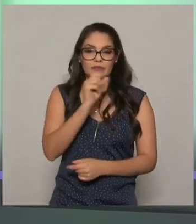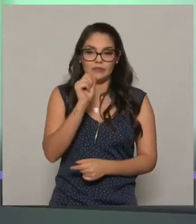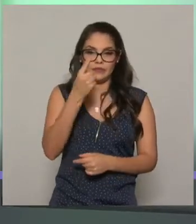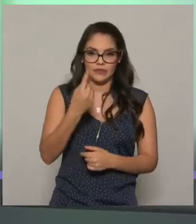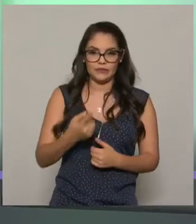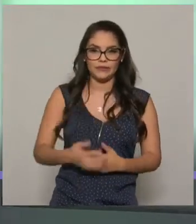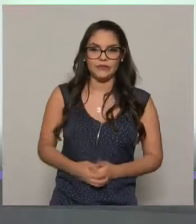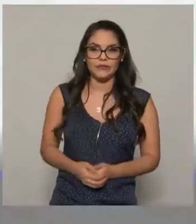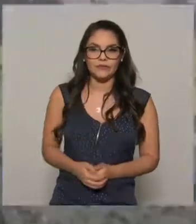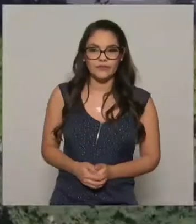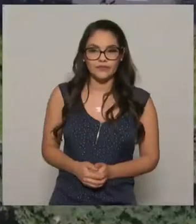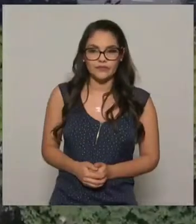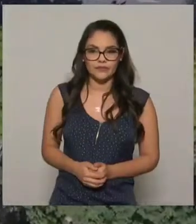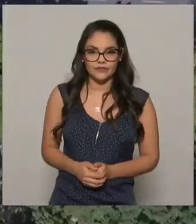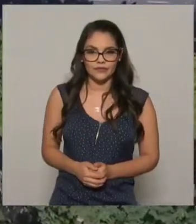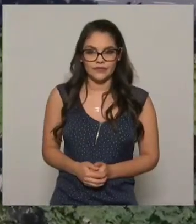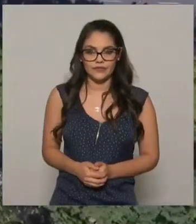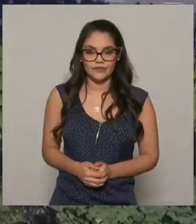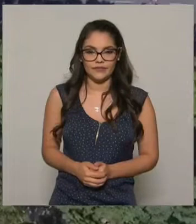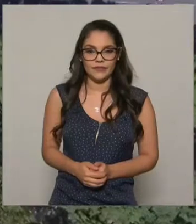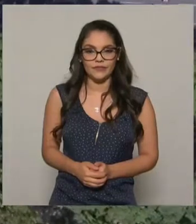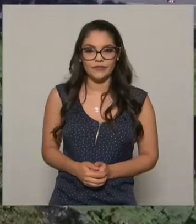21.